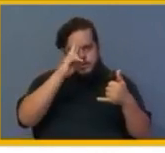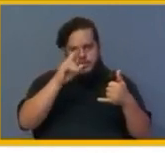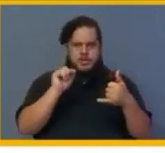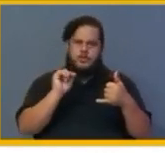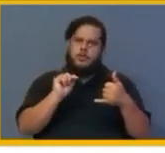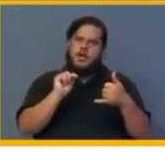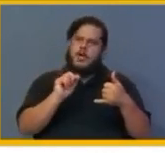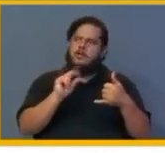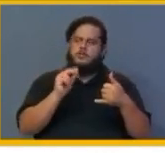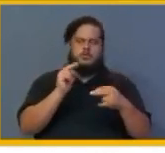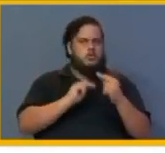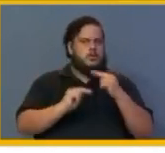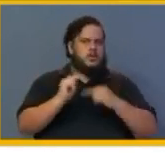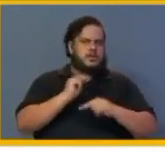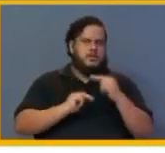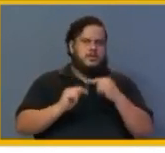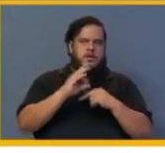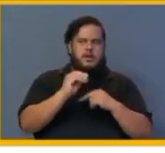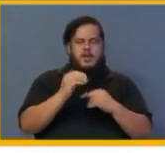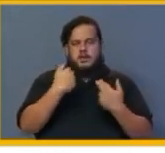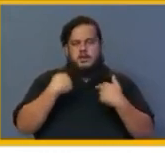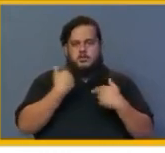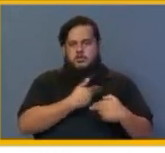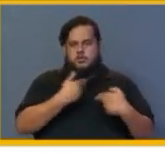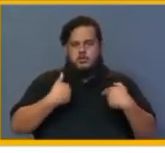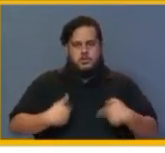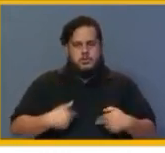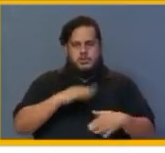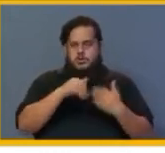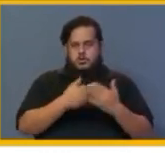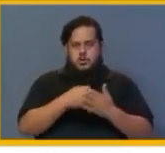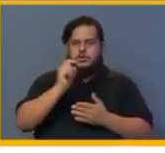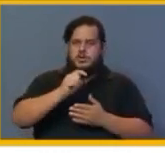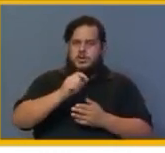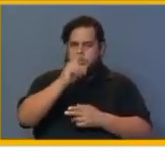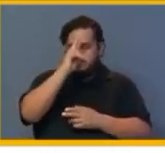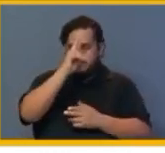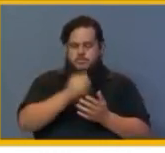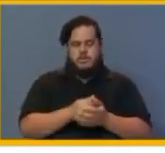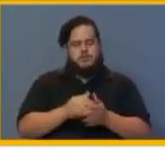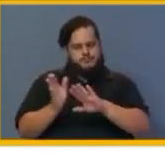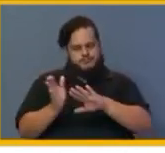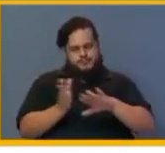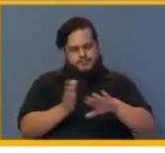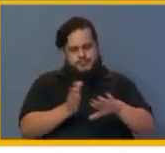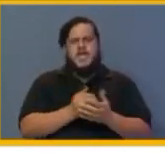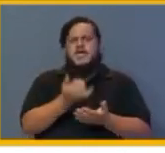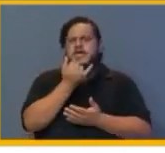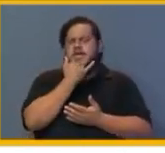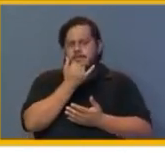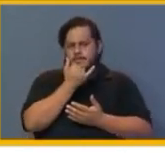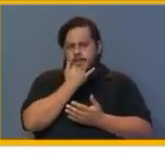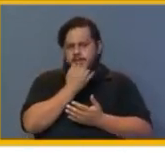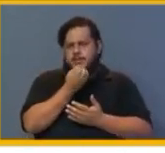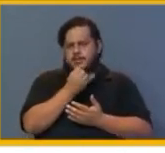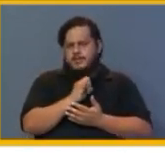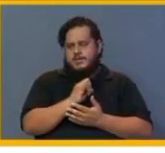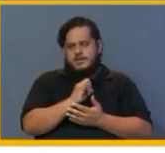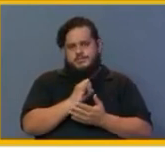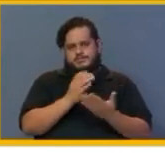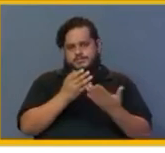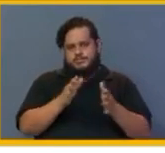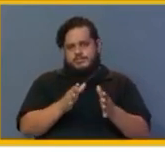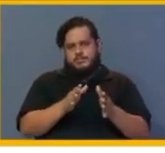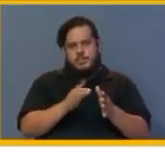es negociable y como ser humano todos merecen respeto. Por otro lado, eso sí, ¿qué pasa si ya es